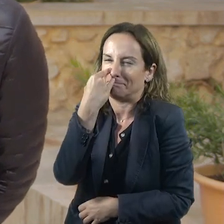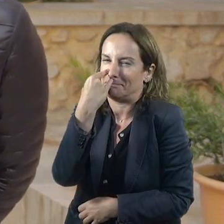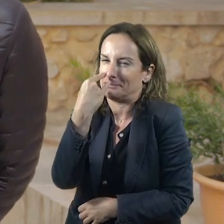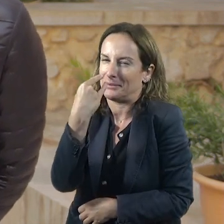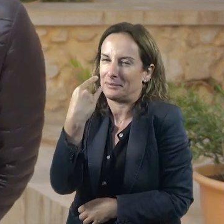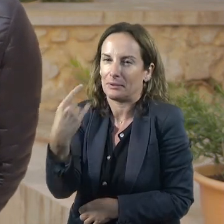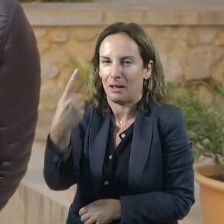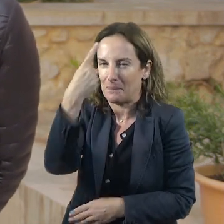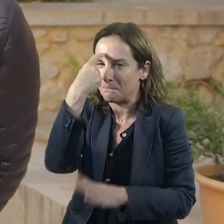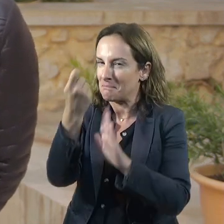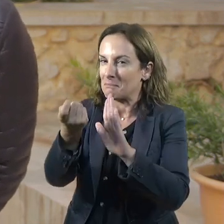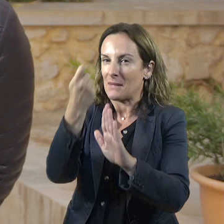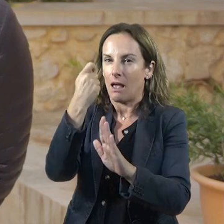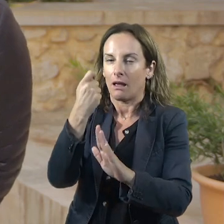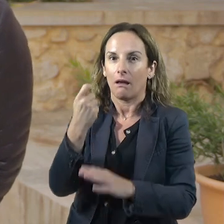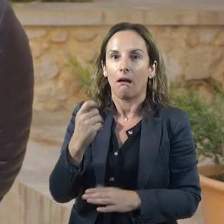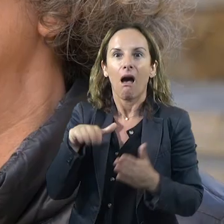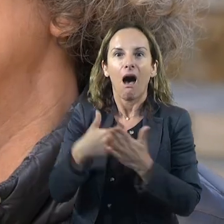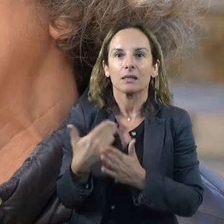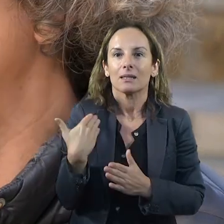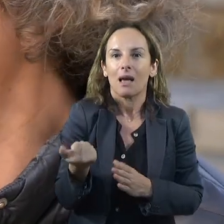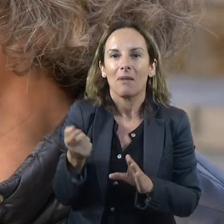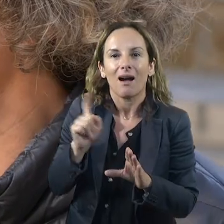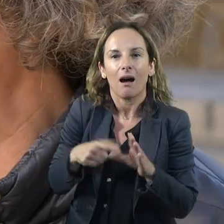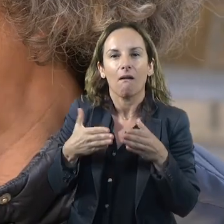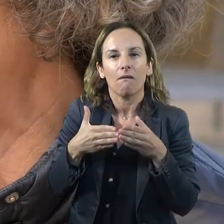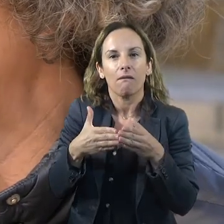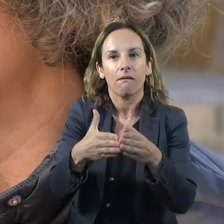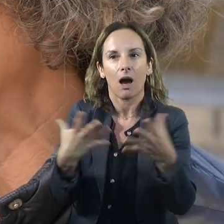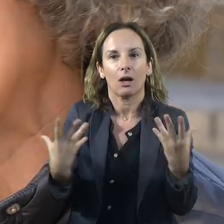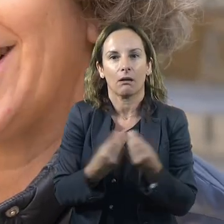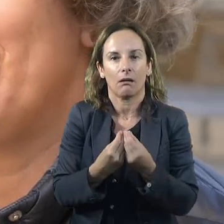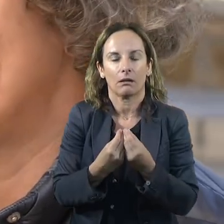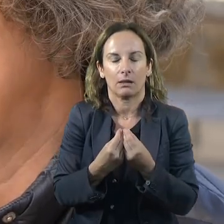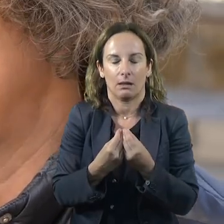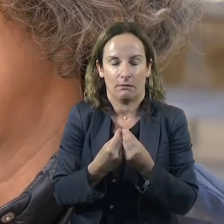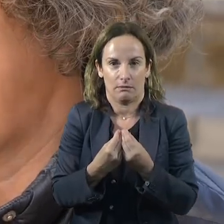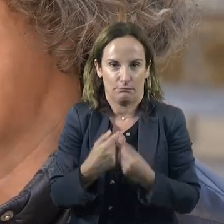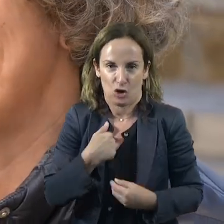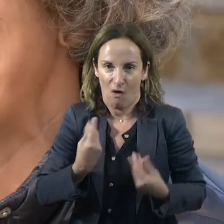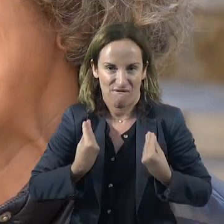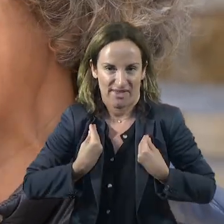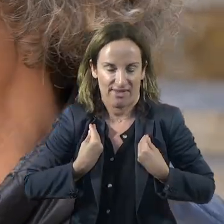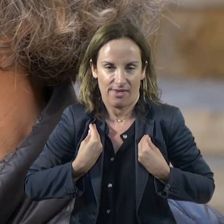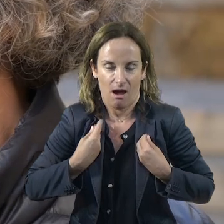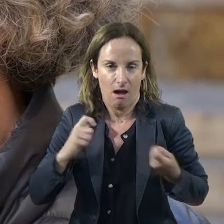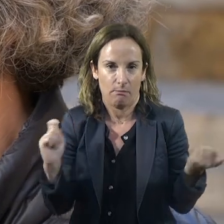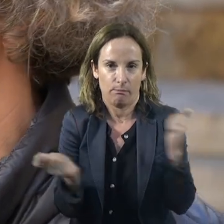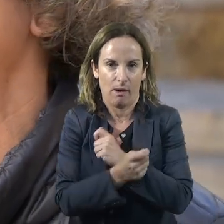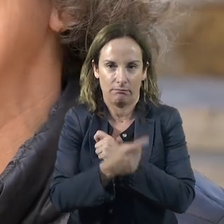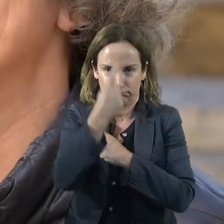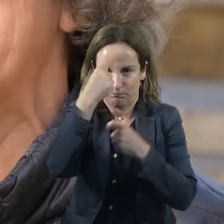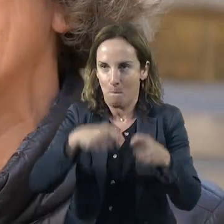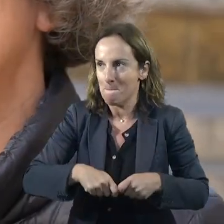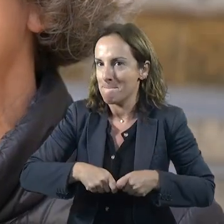contaba, de lo que significaba y me dio la oportunidad de navegar y se acabó. Ahí mi vida cambió.